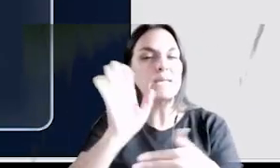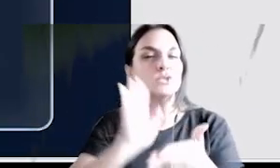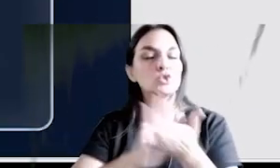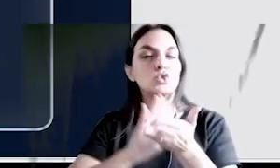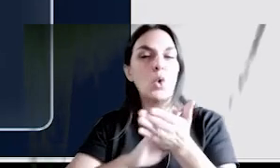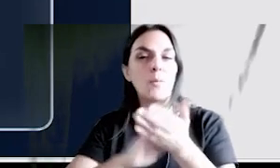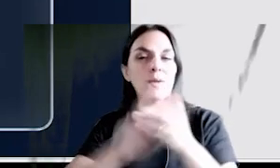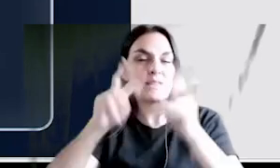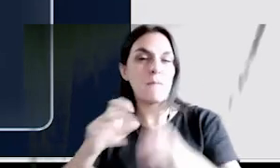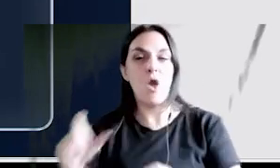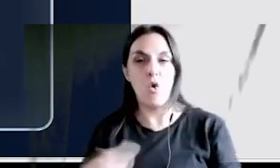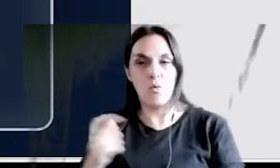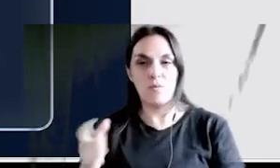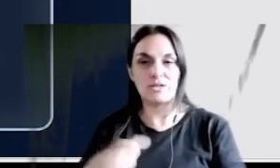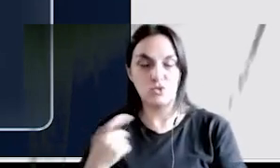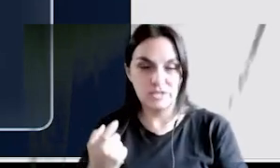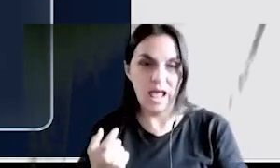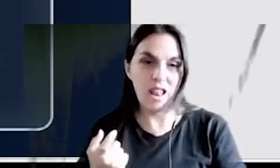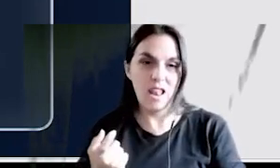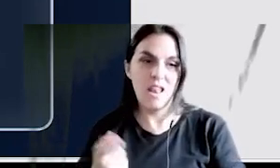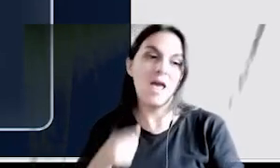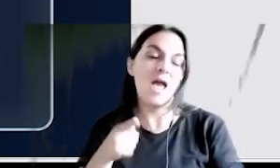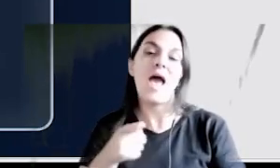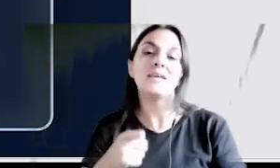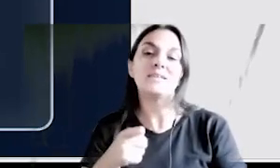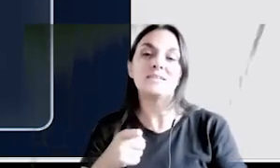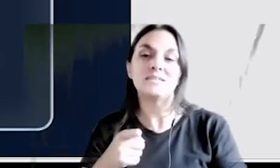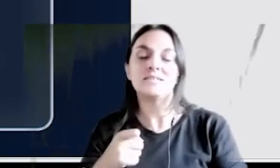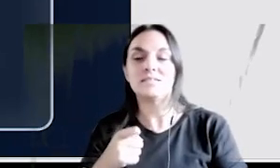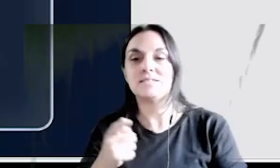la parte de obra social, el empleador lo deduce